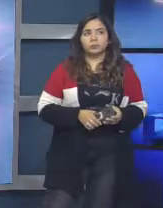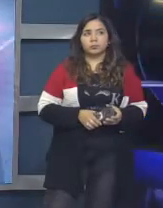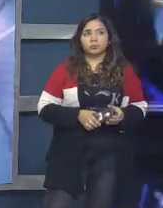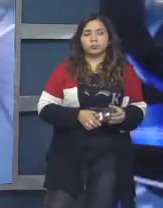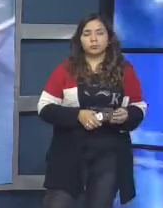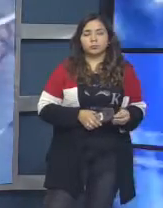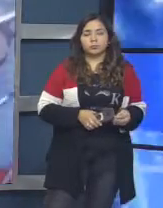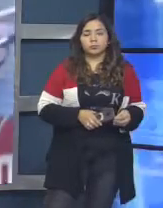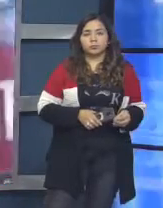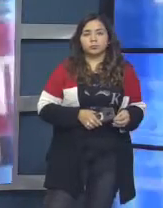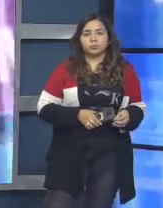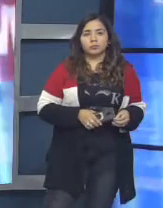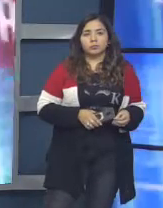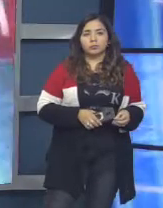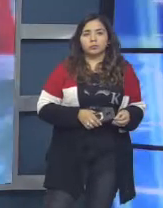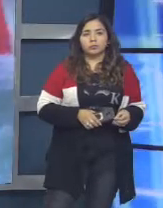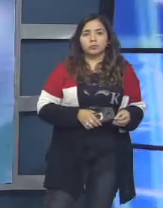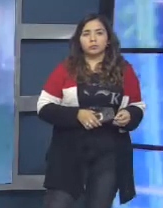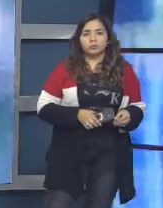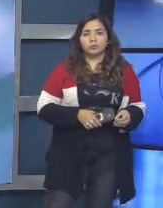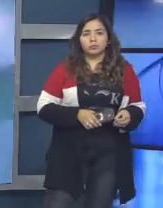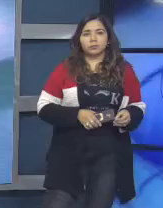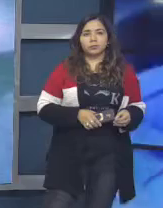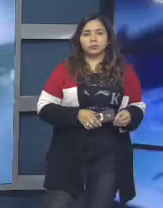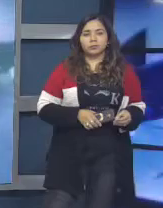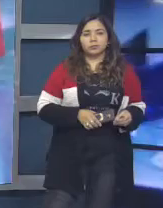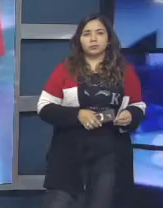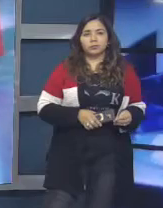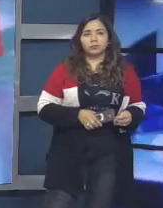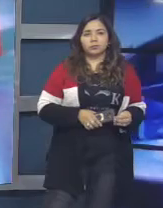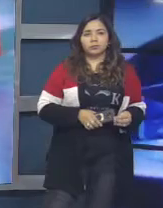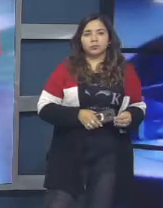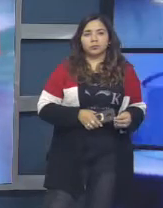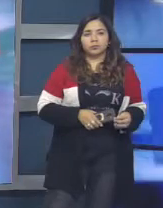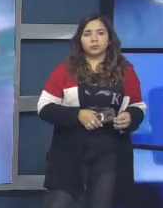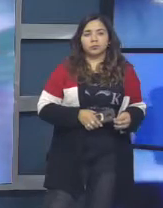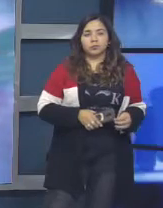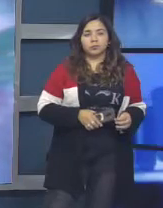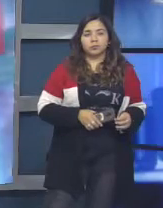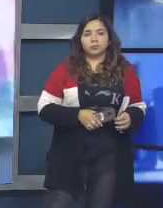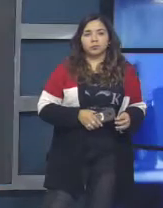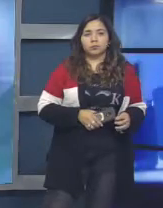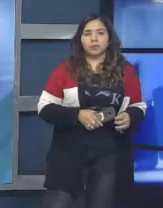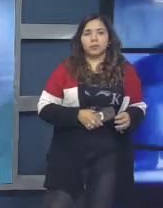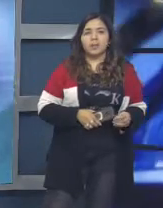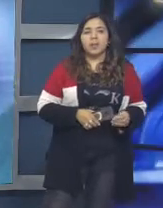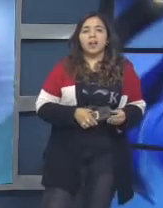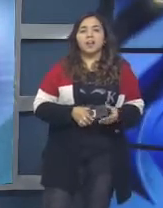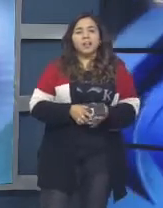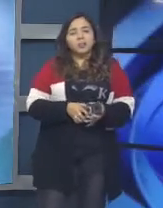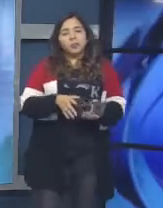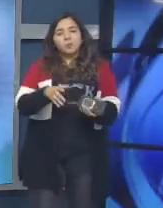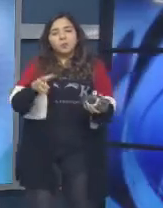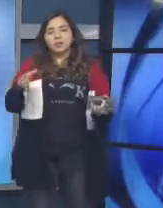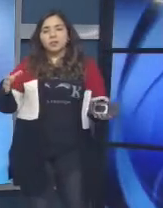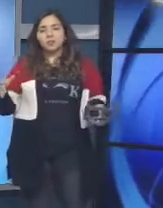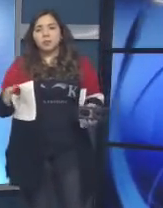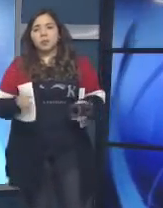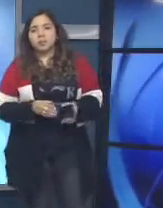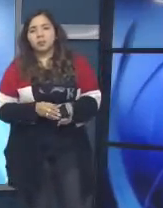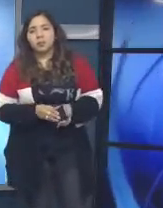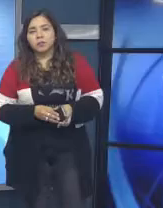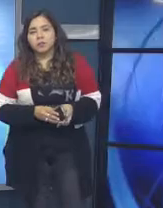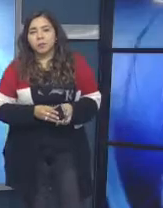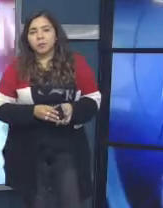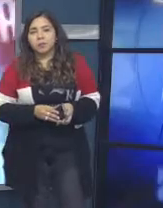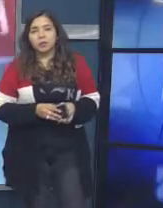el mientras tanto, aprobada como está, lo que esperamos es que se reglamente cuanto antes. Bien. Ariel, estos meses han sido